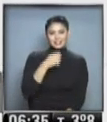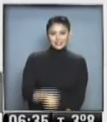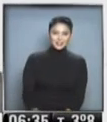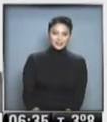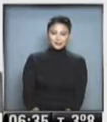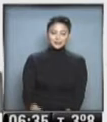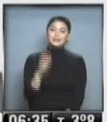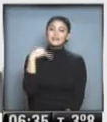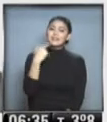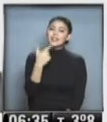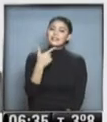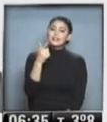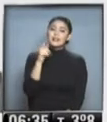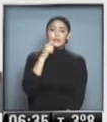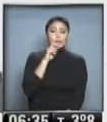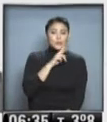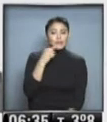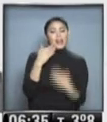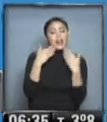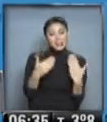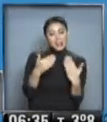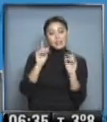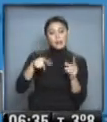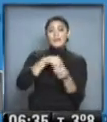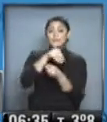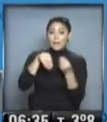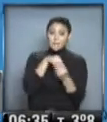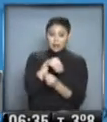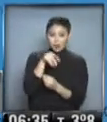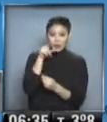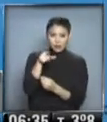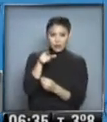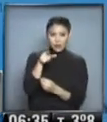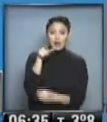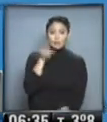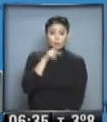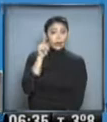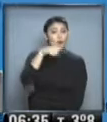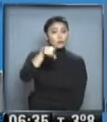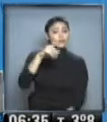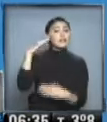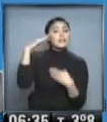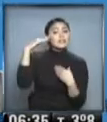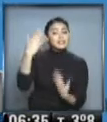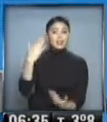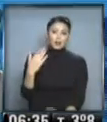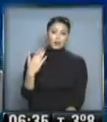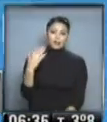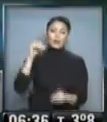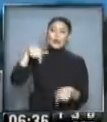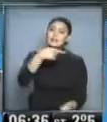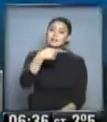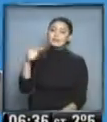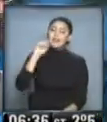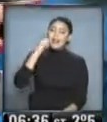Luli. Luli, querida, muchísimas gracias. Bueno, a la familia Melo, Luli les manda un saludo muy grande, que tengan una muy